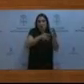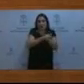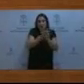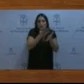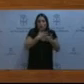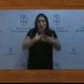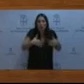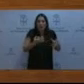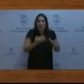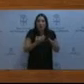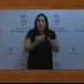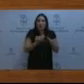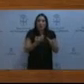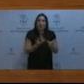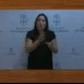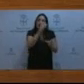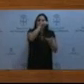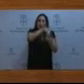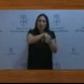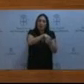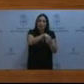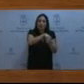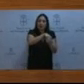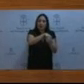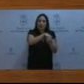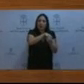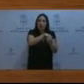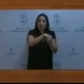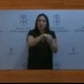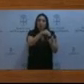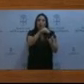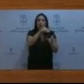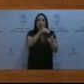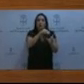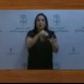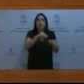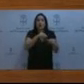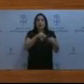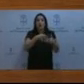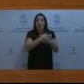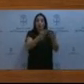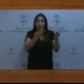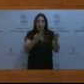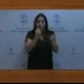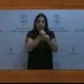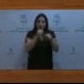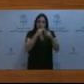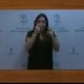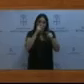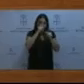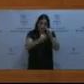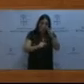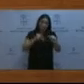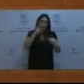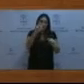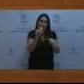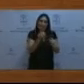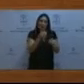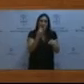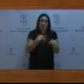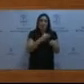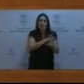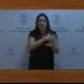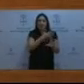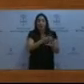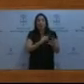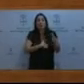se acumulen al cupo que se destine para el turno de personas con discapacidad en la oferta de empleo público del siguiente ejercicio, con el límite máximo del 10% del